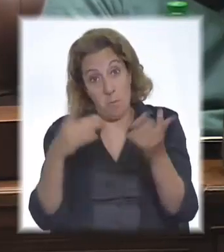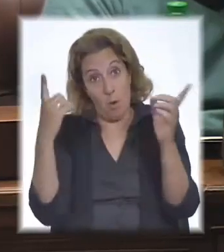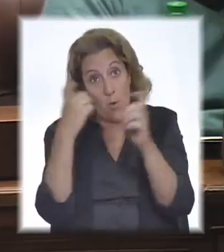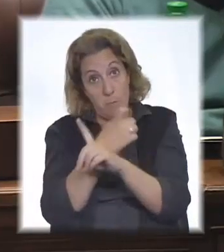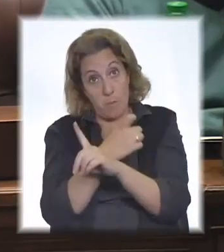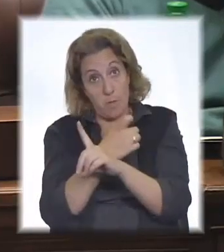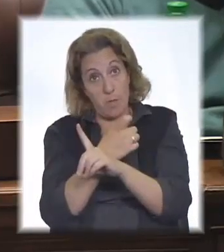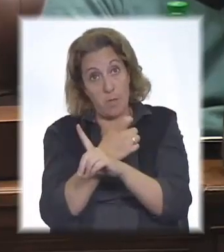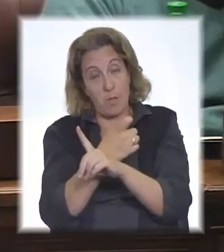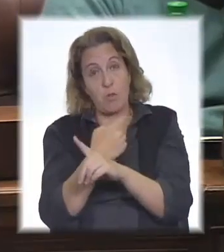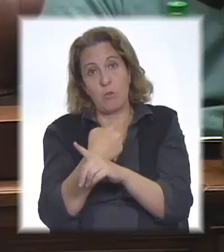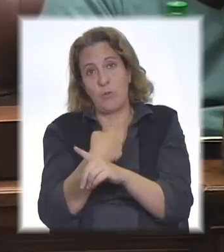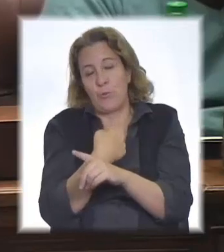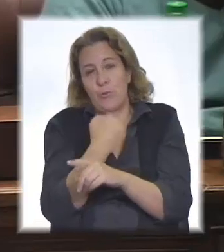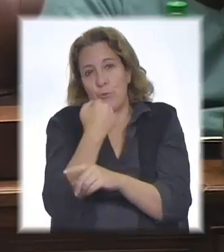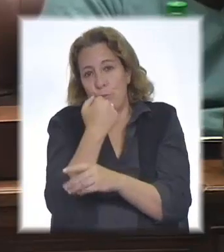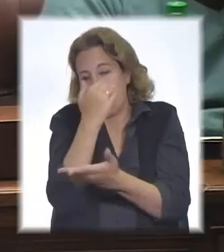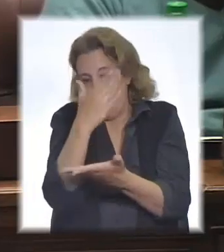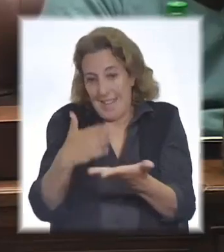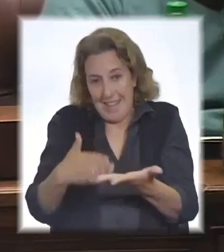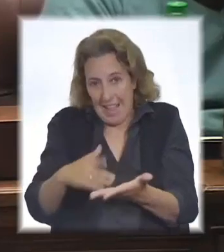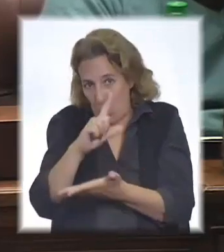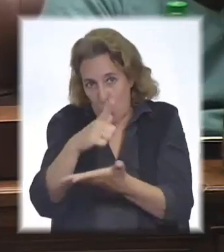yo no soy crítico literario